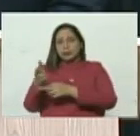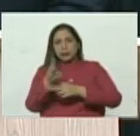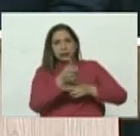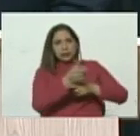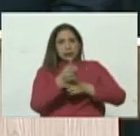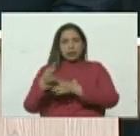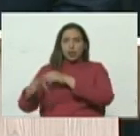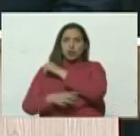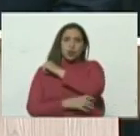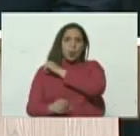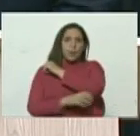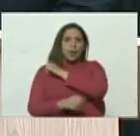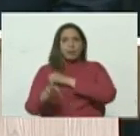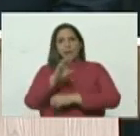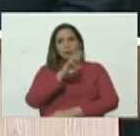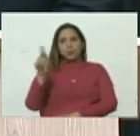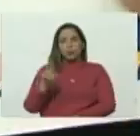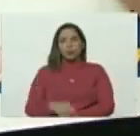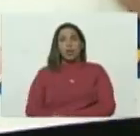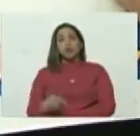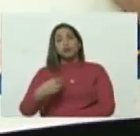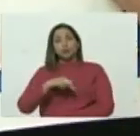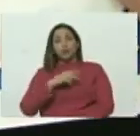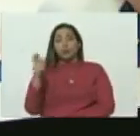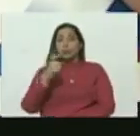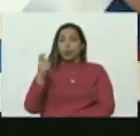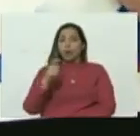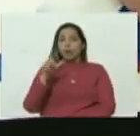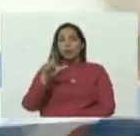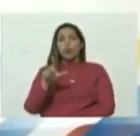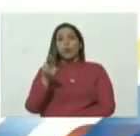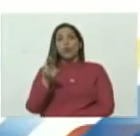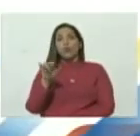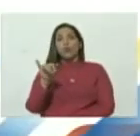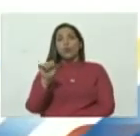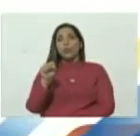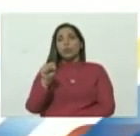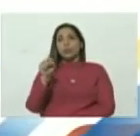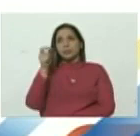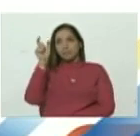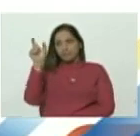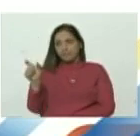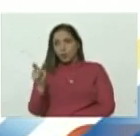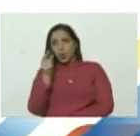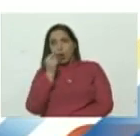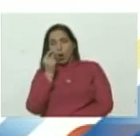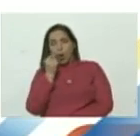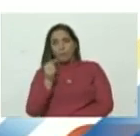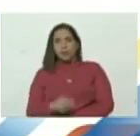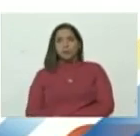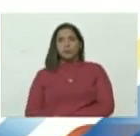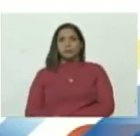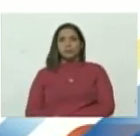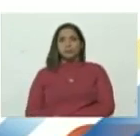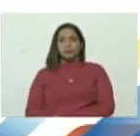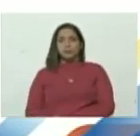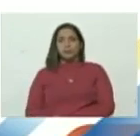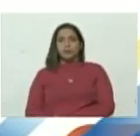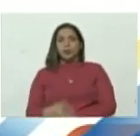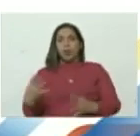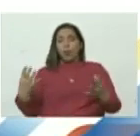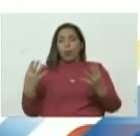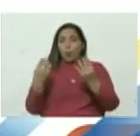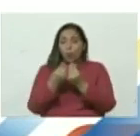a la República. Estamos buscando a Luis Aguilar, alias Cristo Fue, que conjuntamente con